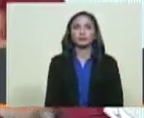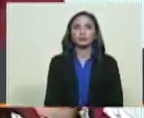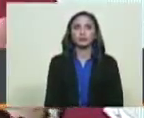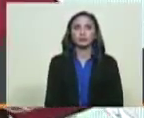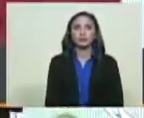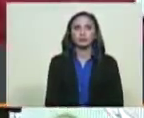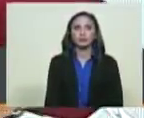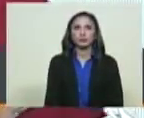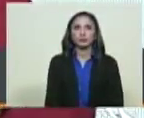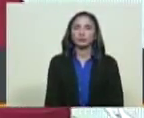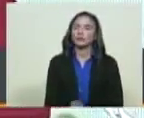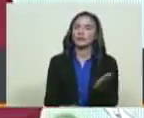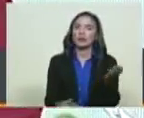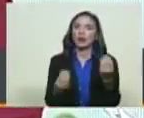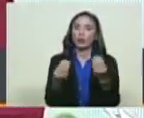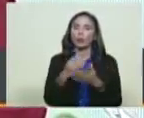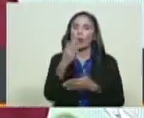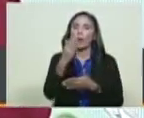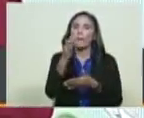y el petró